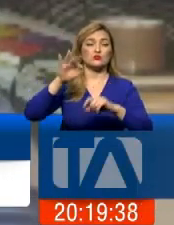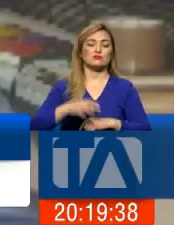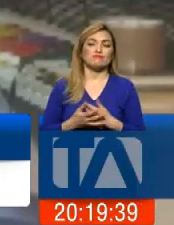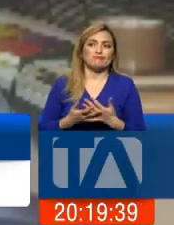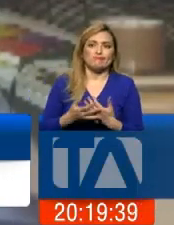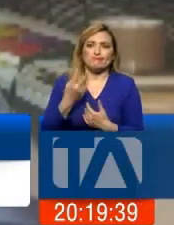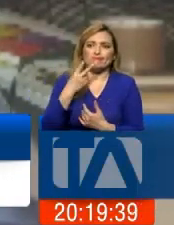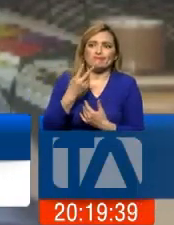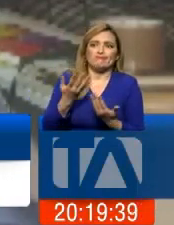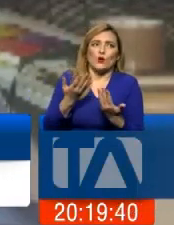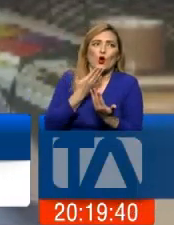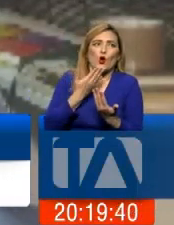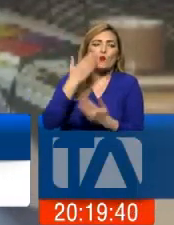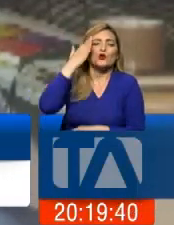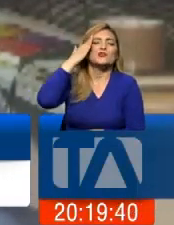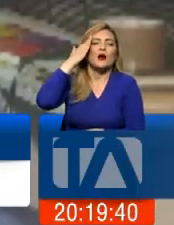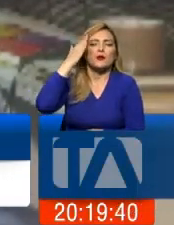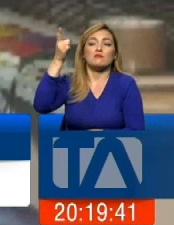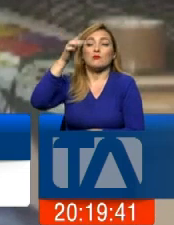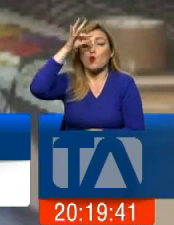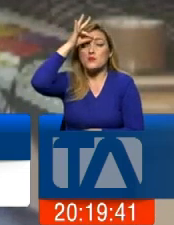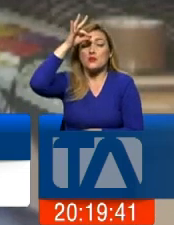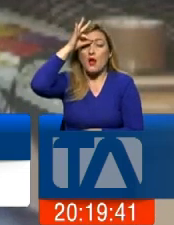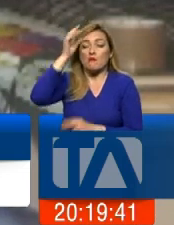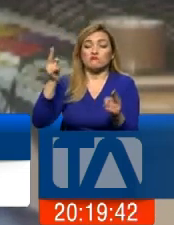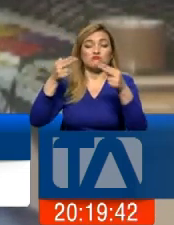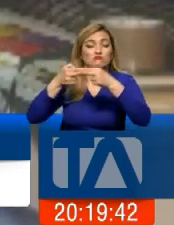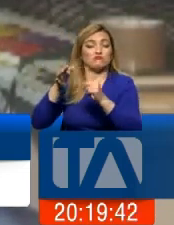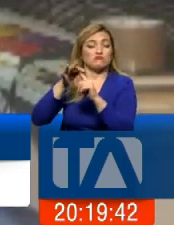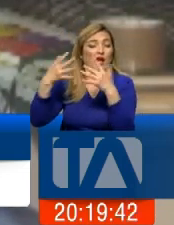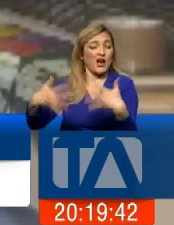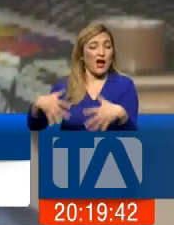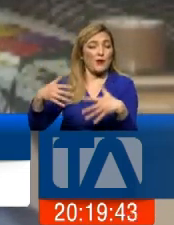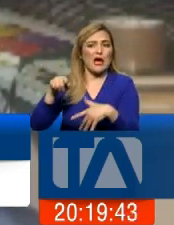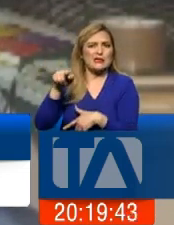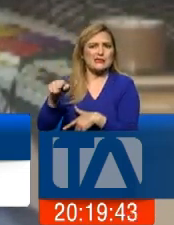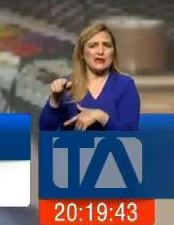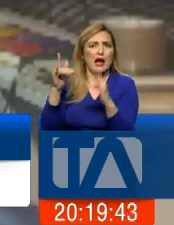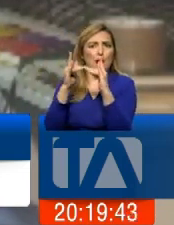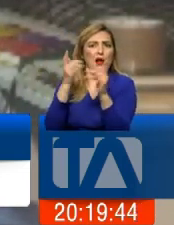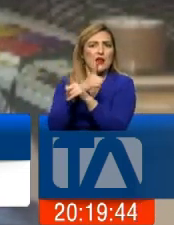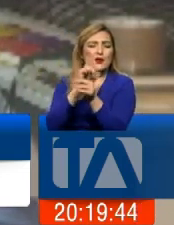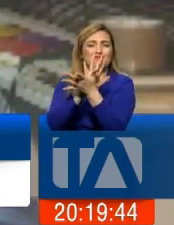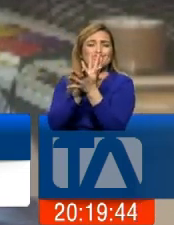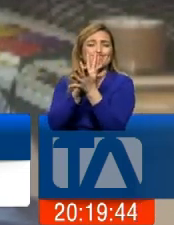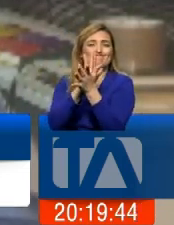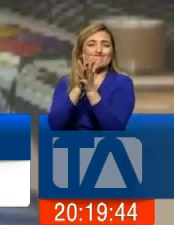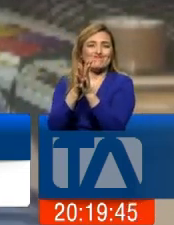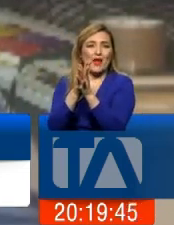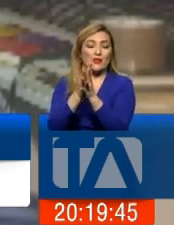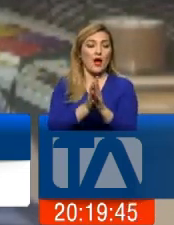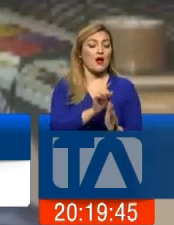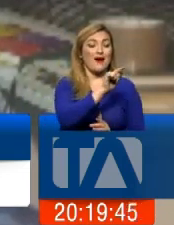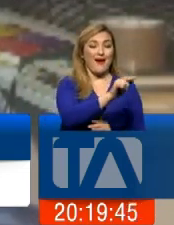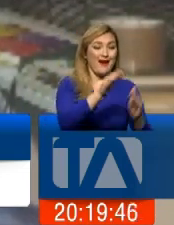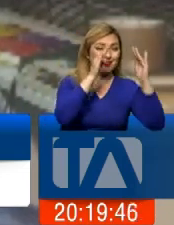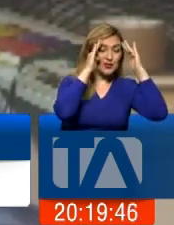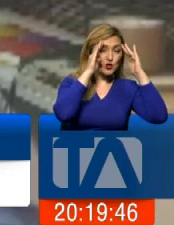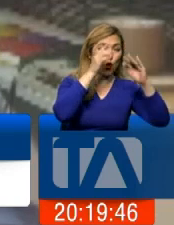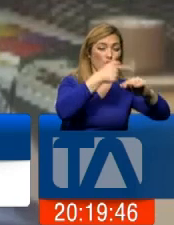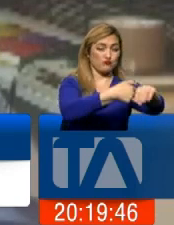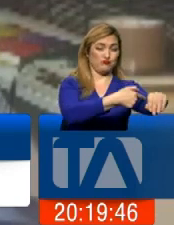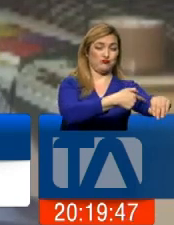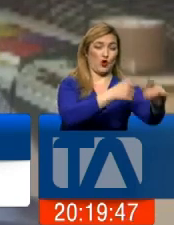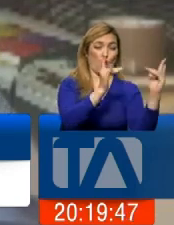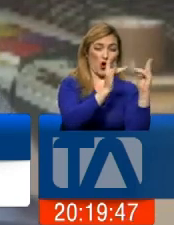de camas de hospitalización. Hay varias informaciones que muestran que está al borde la